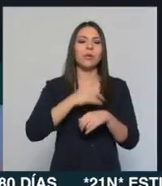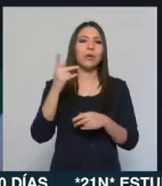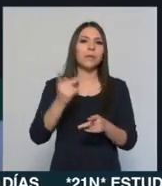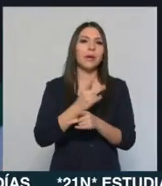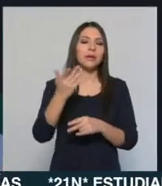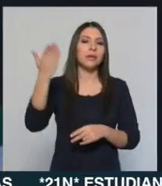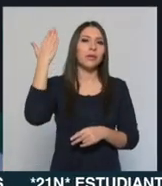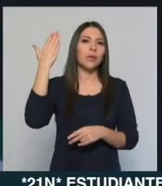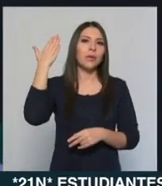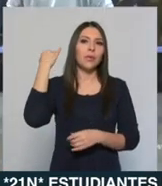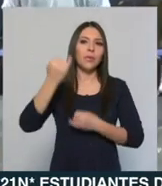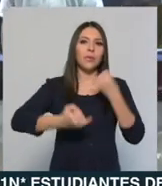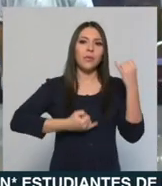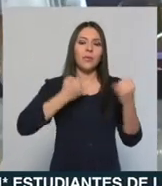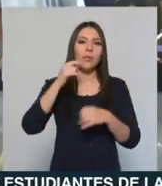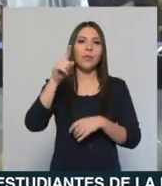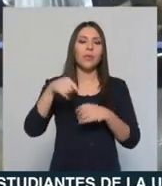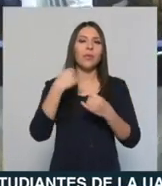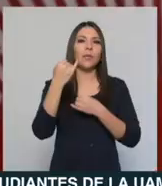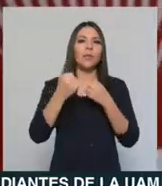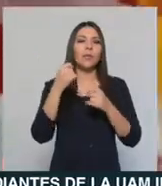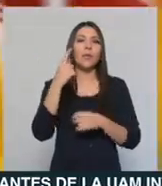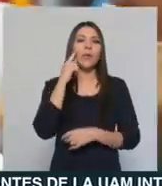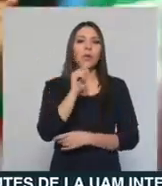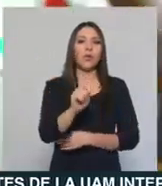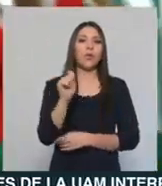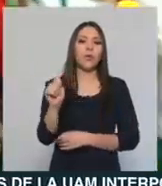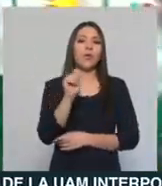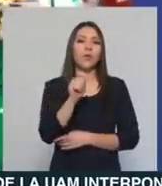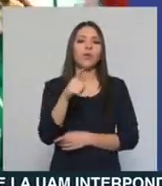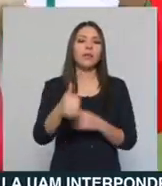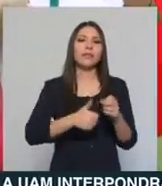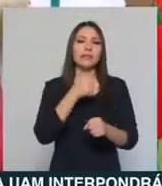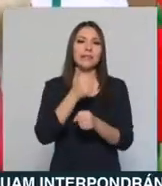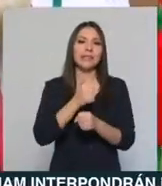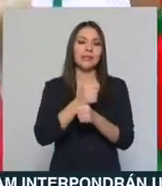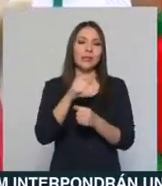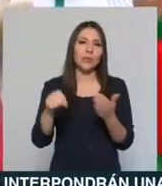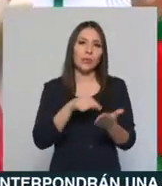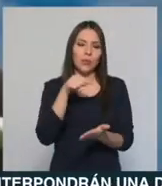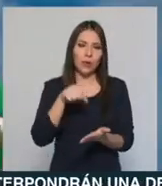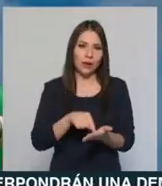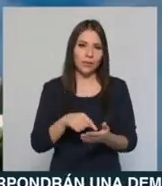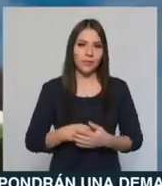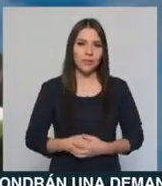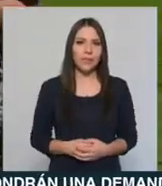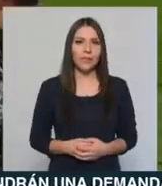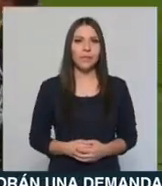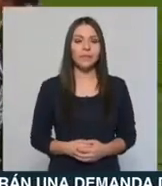Juegos Panamericanos celebrados en Toronto se ubicó en la 6ª posición.